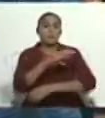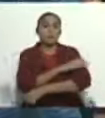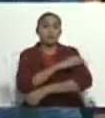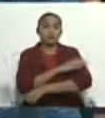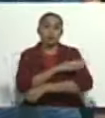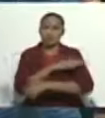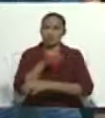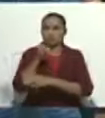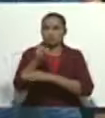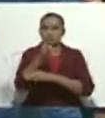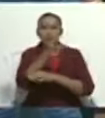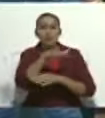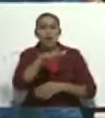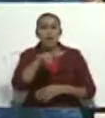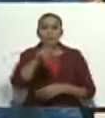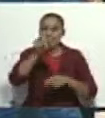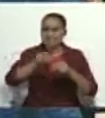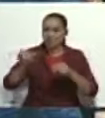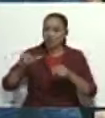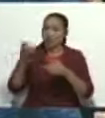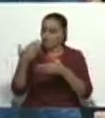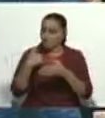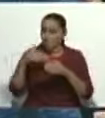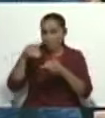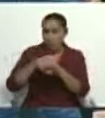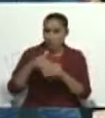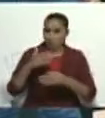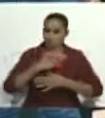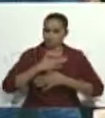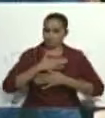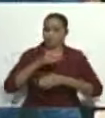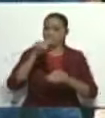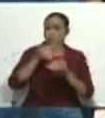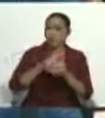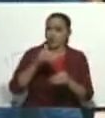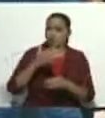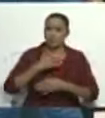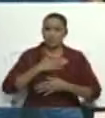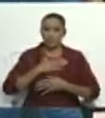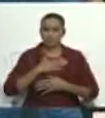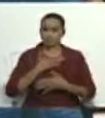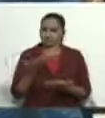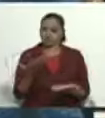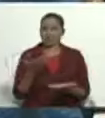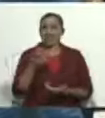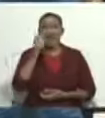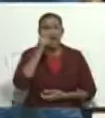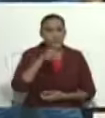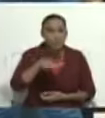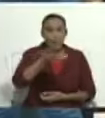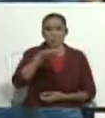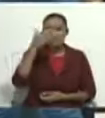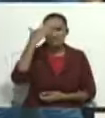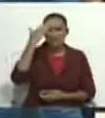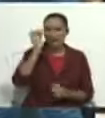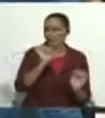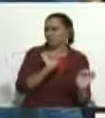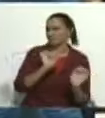pueblo el voto. El voto. El voto les va a dar, el pueblo les va a dar su desprecio el 28 de